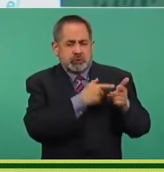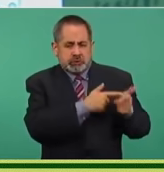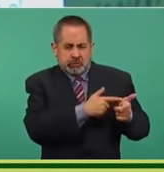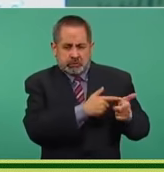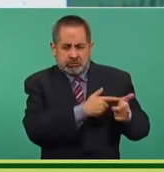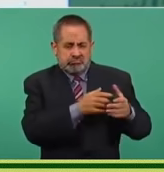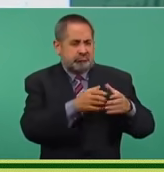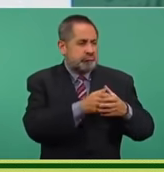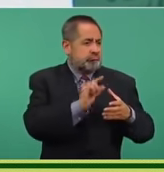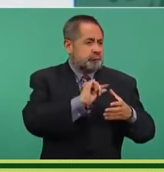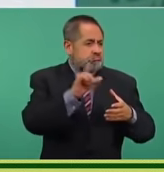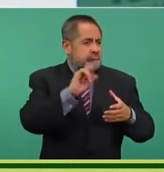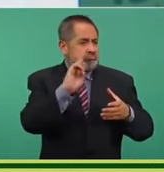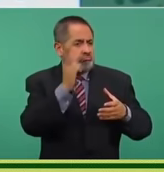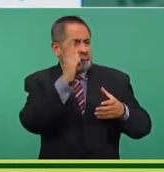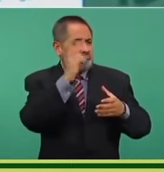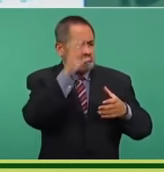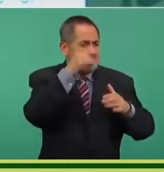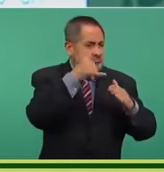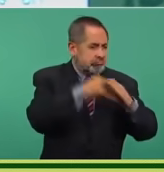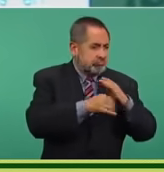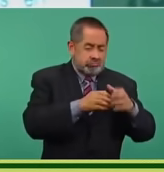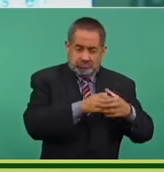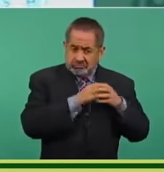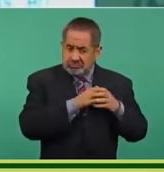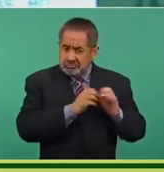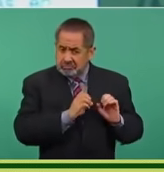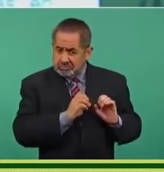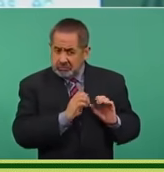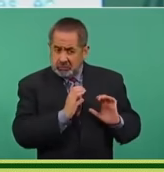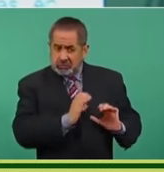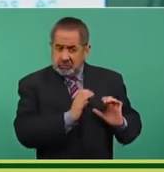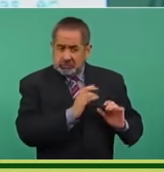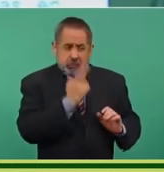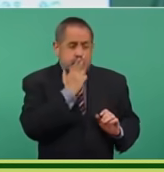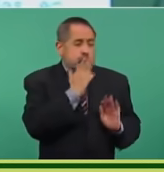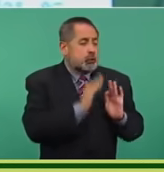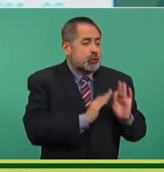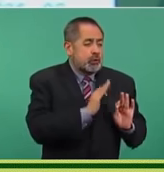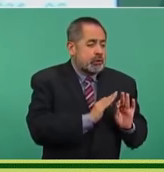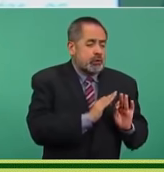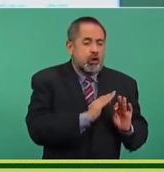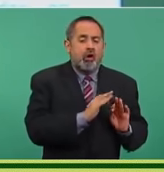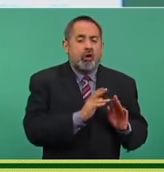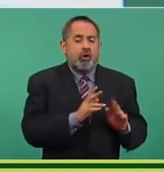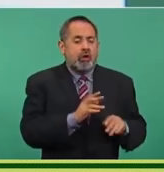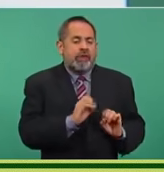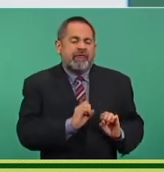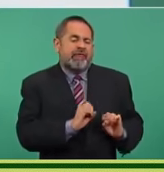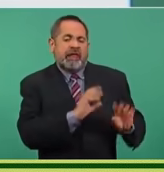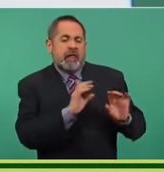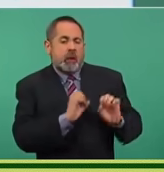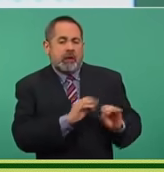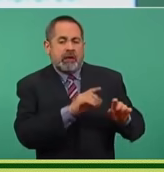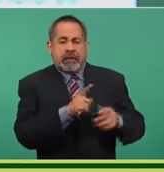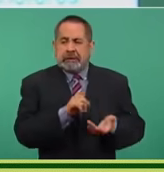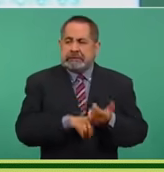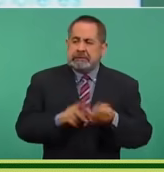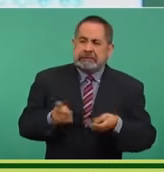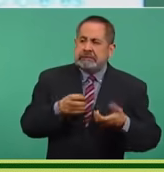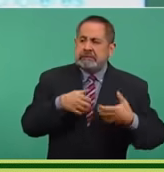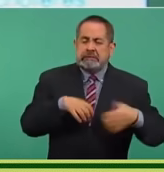academia de la ciencia de la intelectualidad a las élites económicas